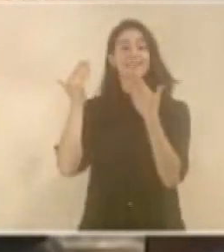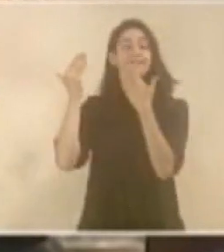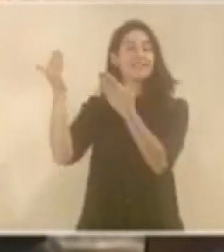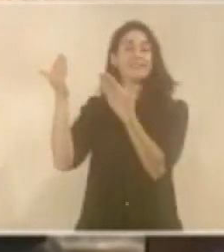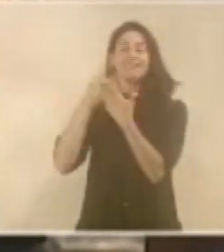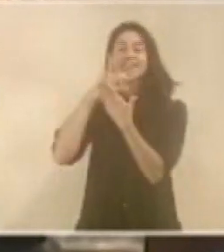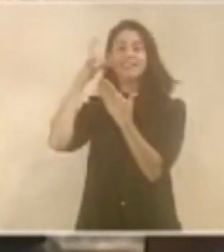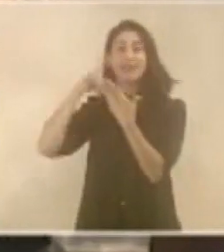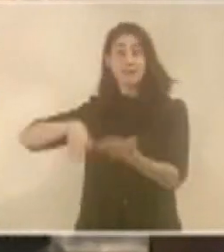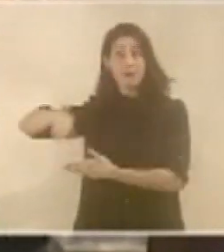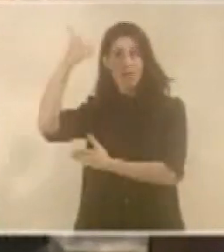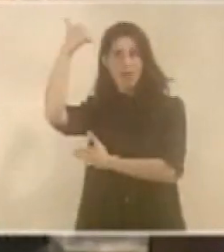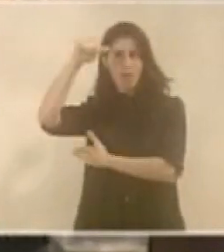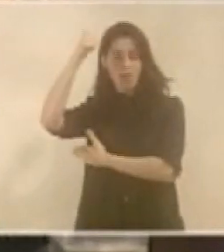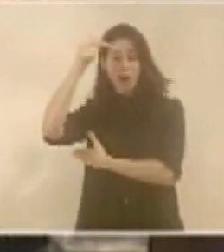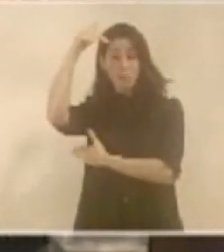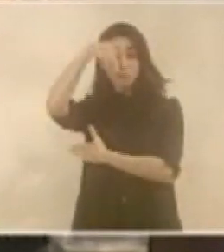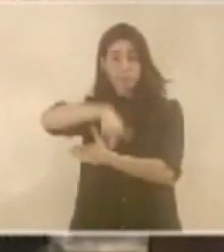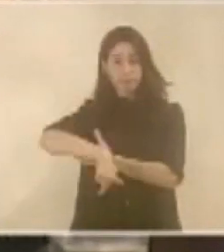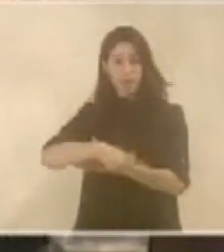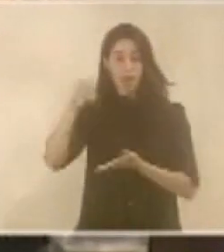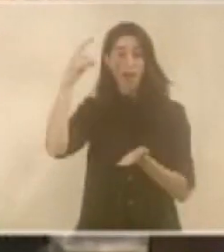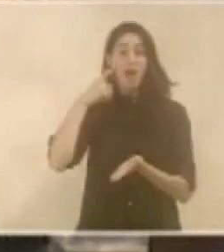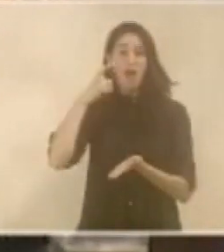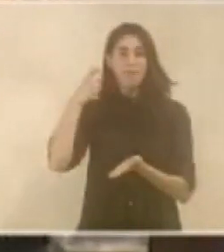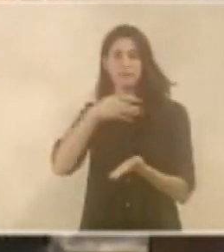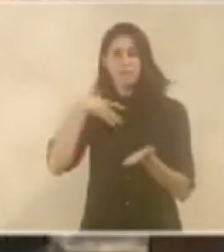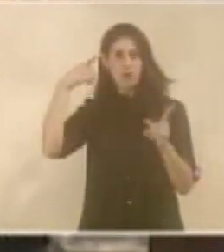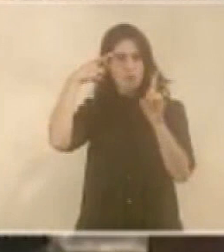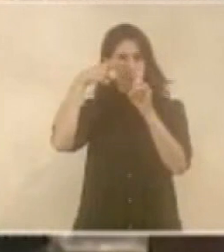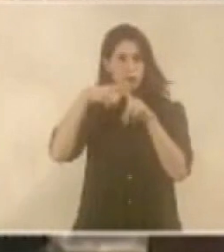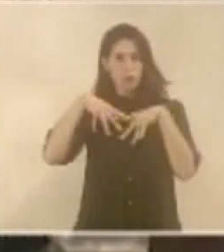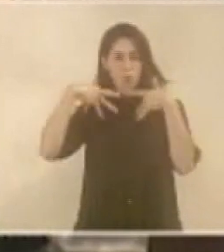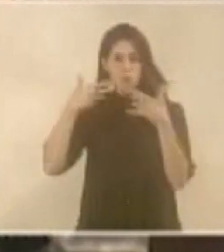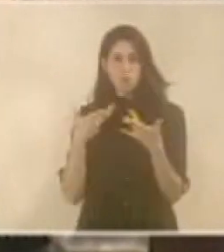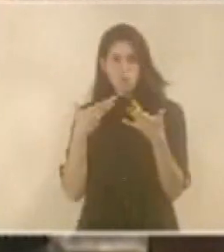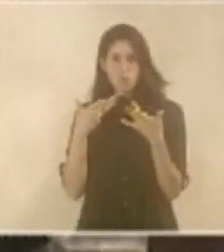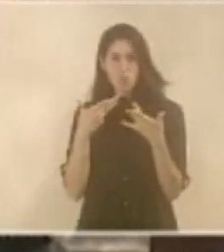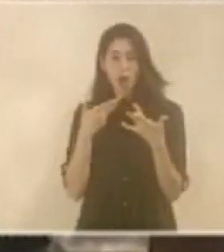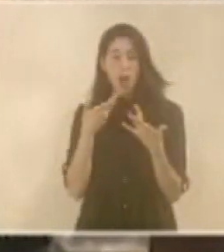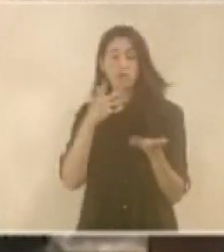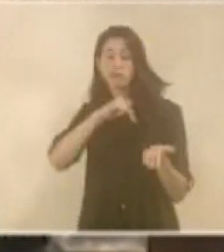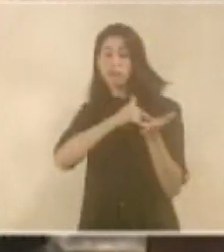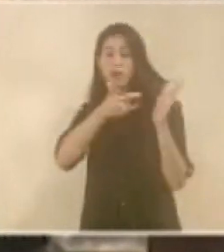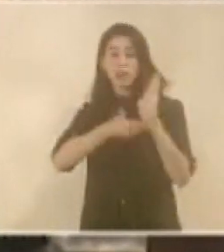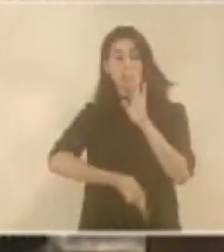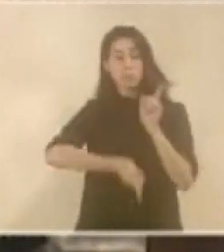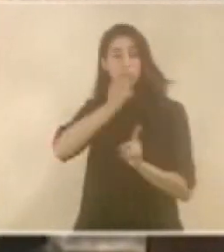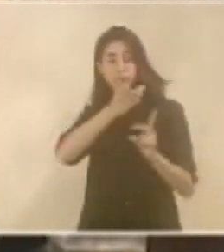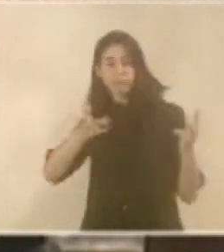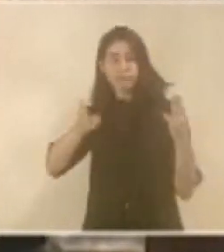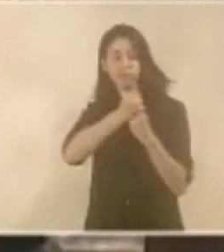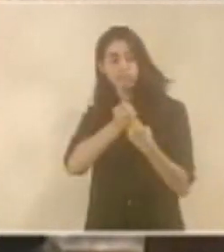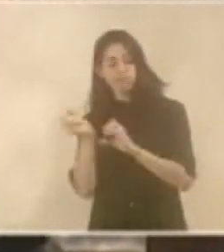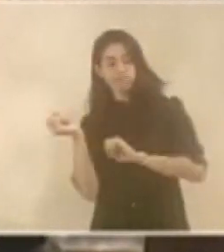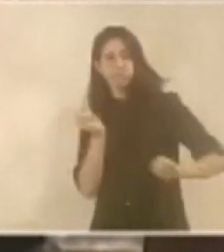buscando restaurar el sistema constitucional inspirado en la Carta Magna de 1812 y lucharon por sus ideales hasta dar su